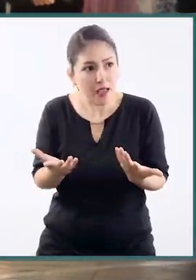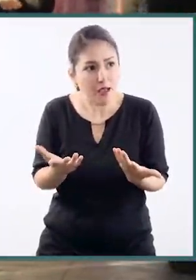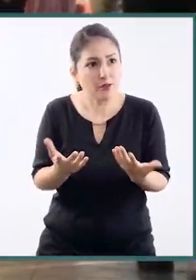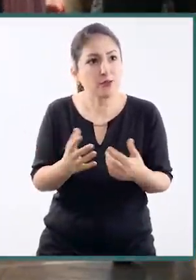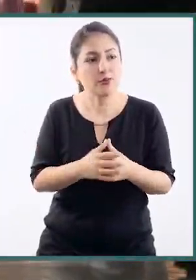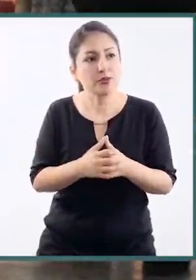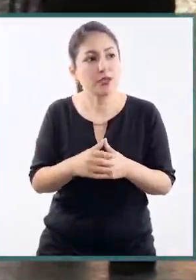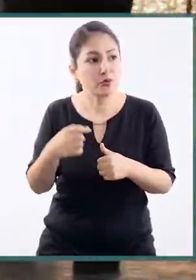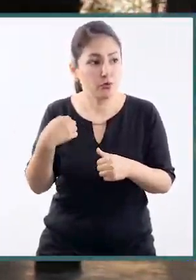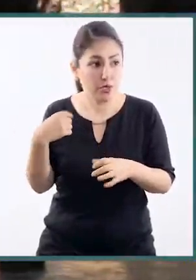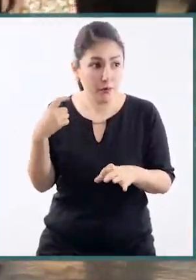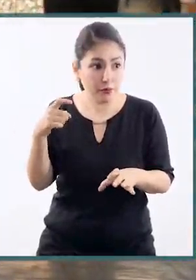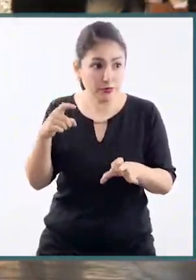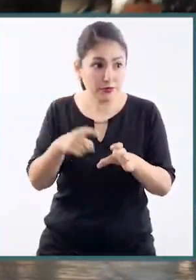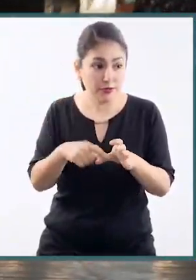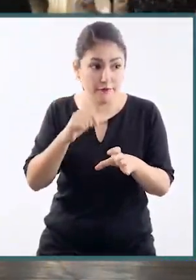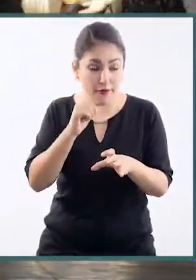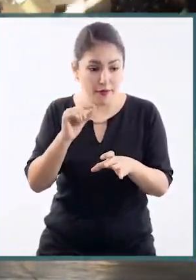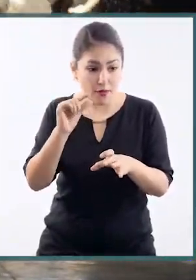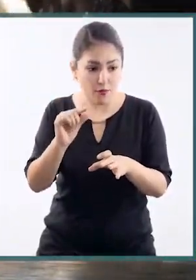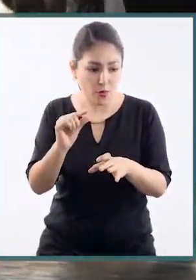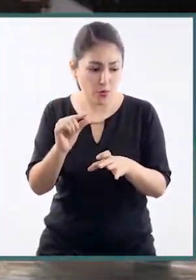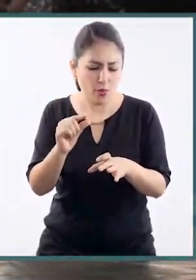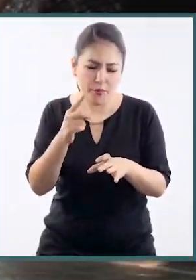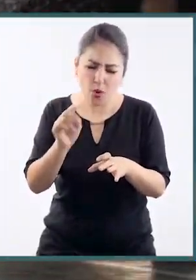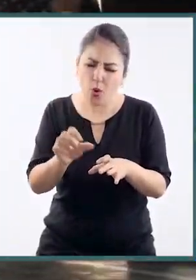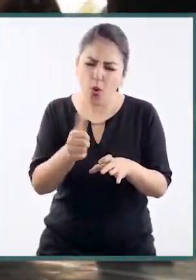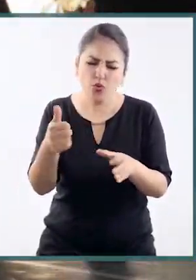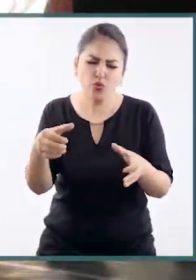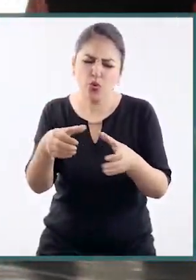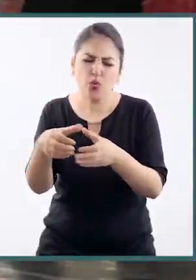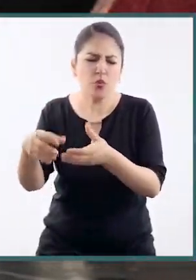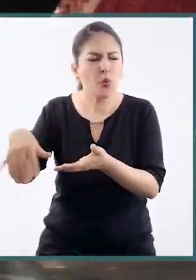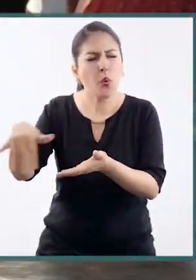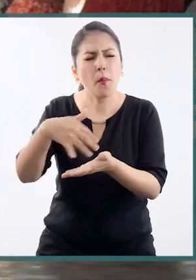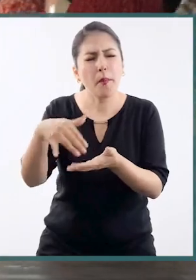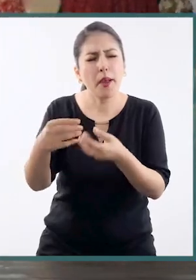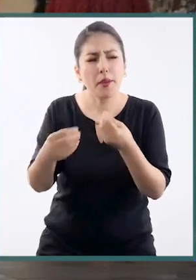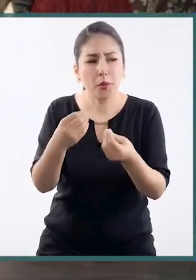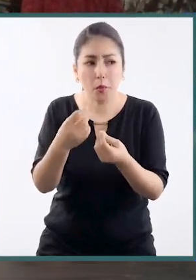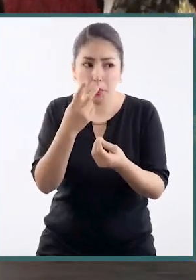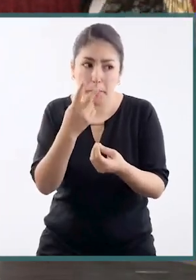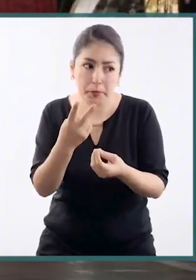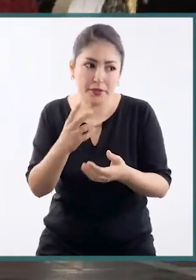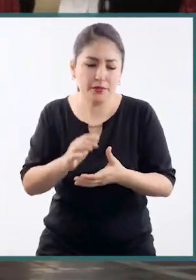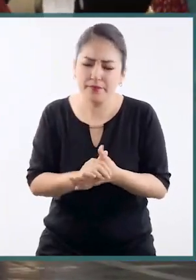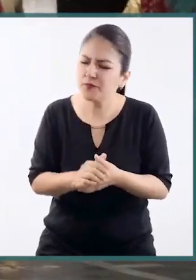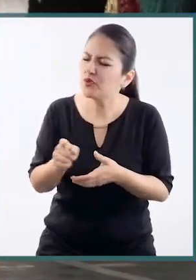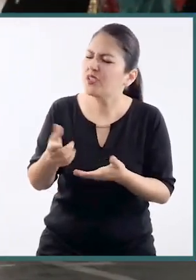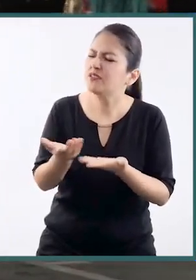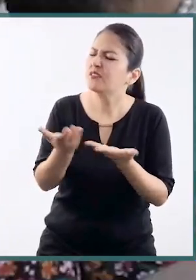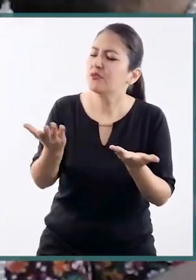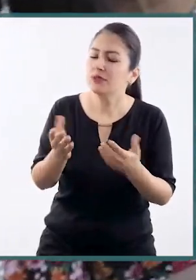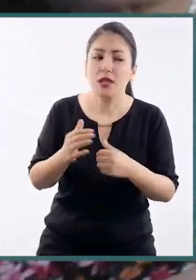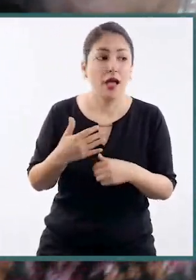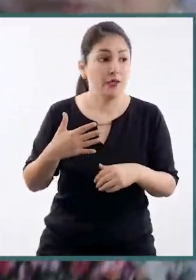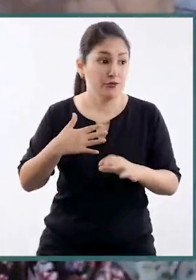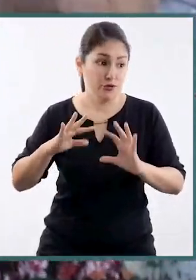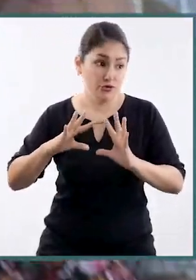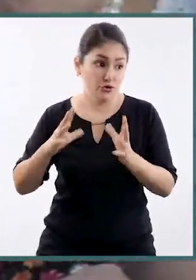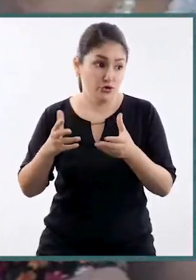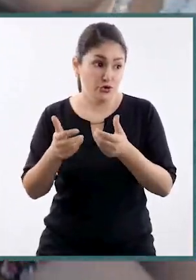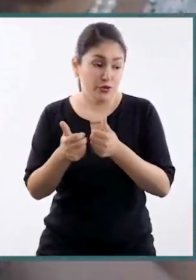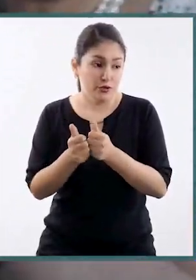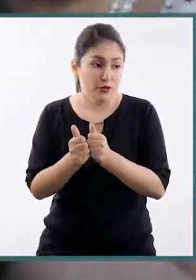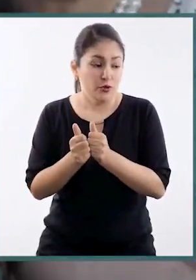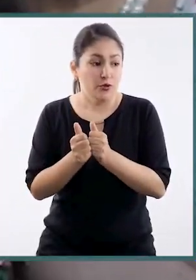nosotros como participantes también vemos los demás grupos cómo participan, ¿no? ¿De qué barrio son? Nosotros somos